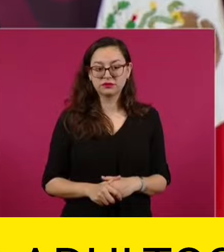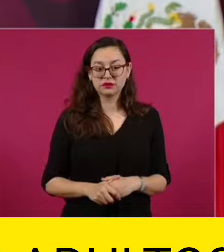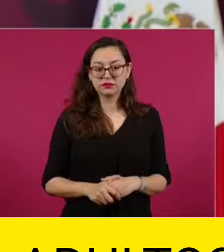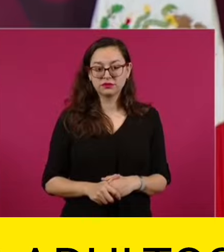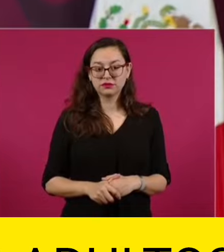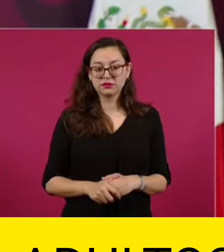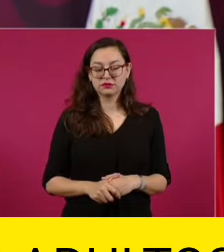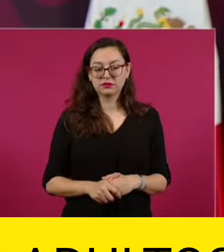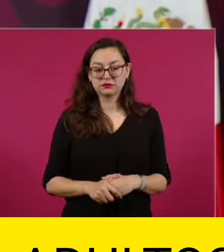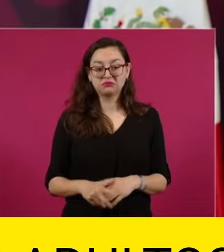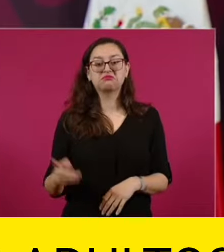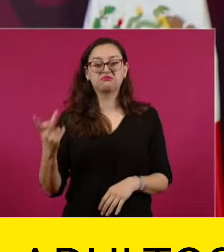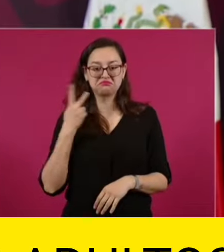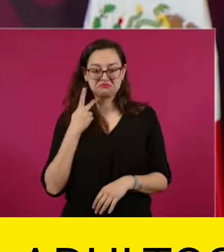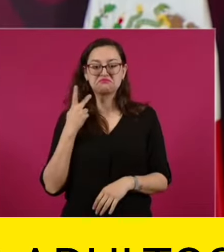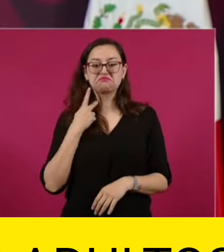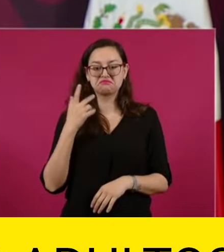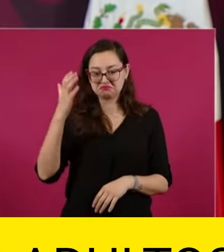Muy politizada.